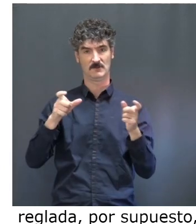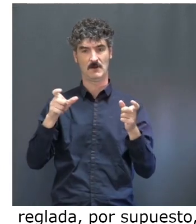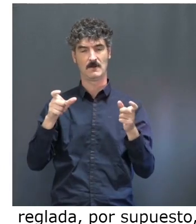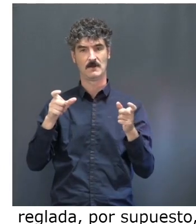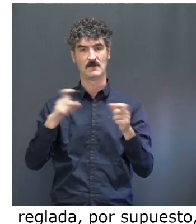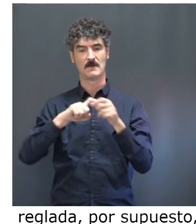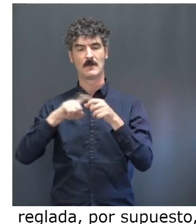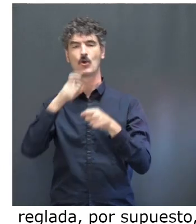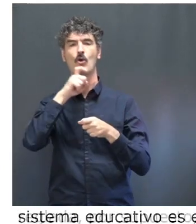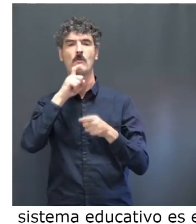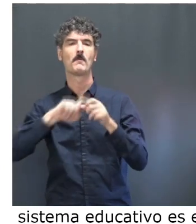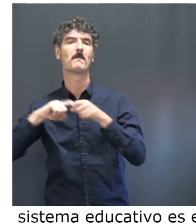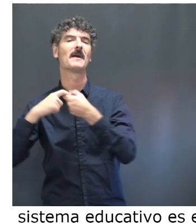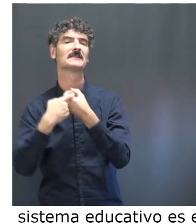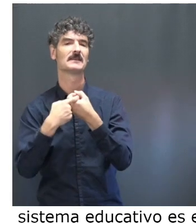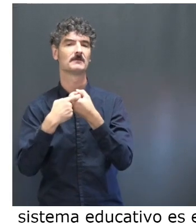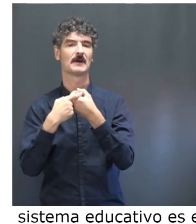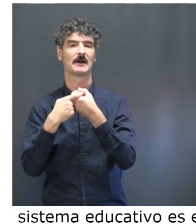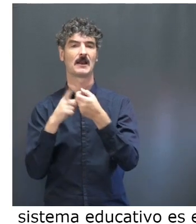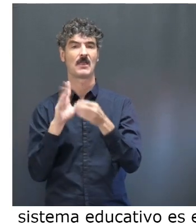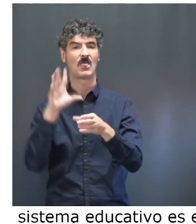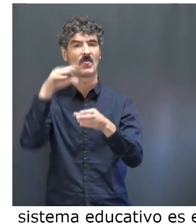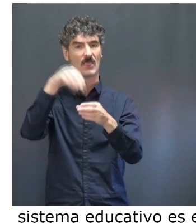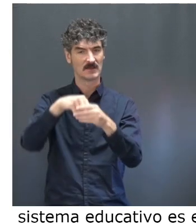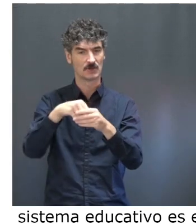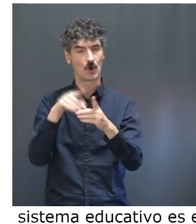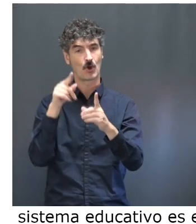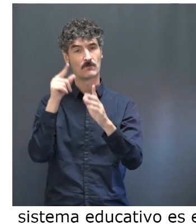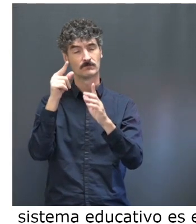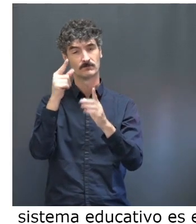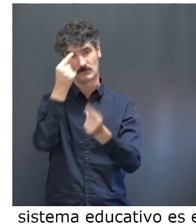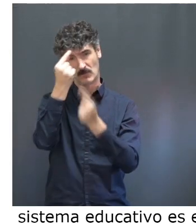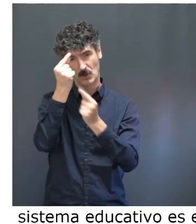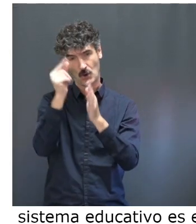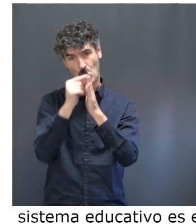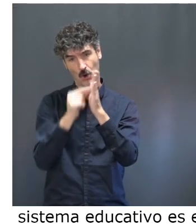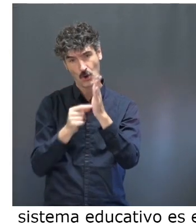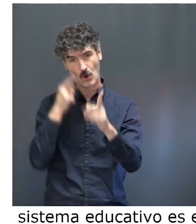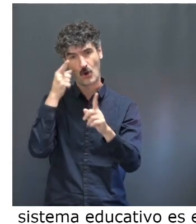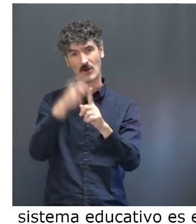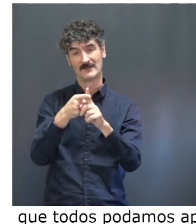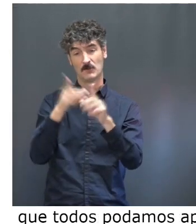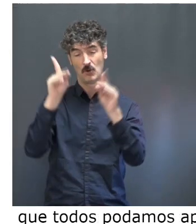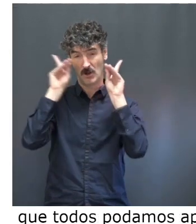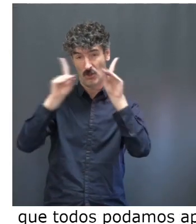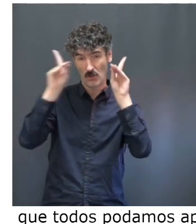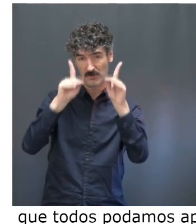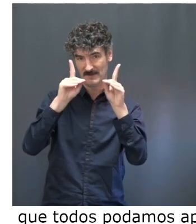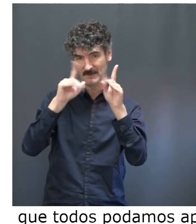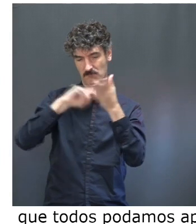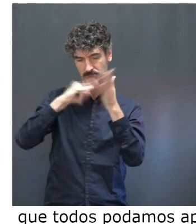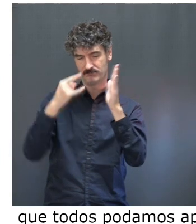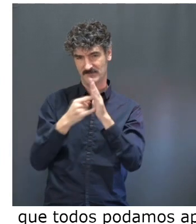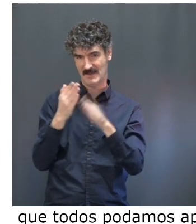participar y tener presencia, aprender con los objetivos que el docente o la docente se plantea en cada momento. Pero también